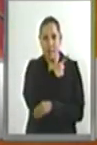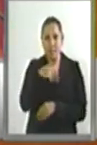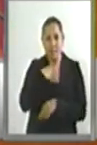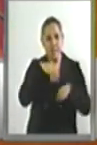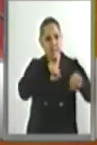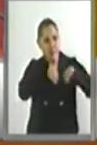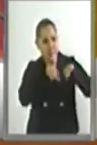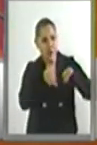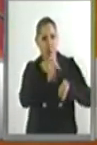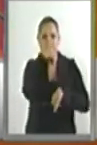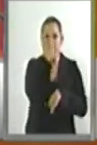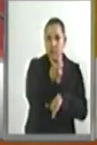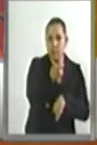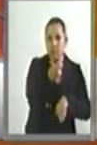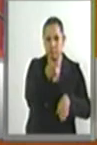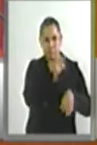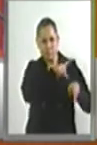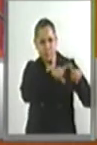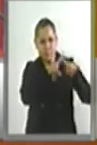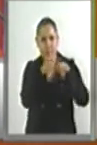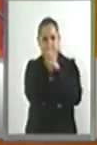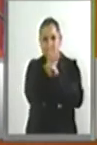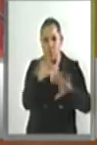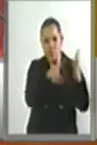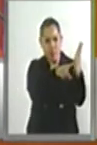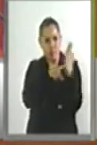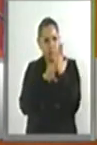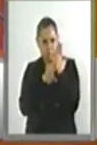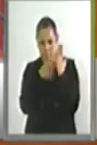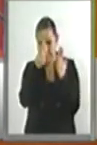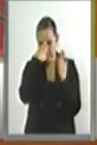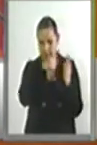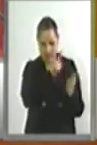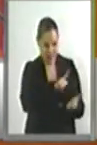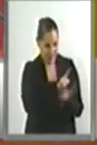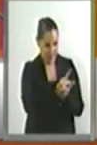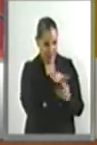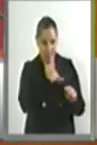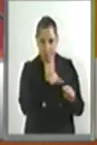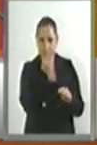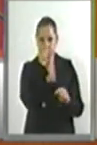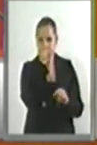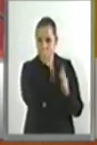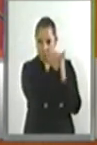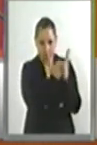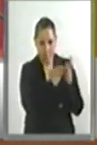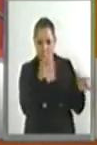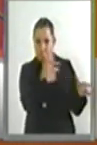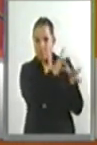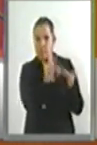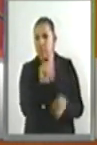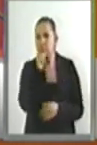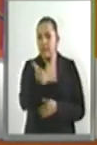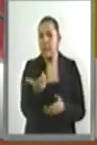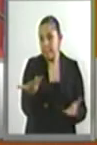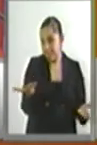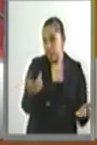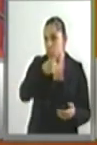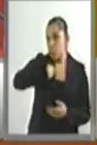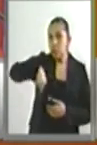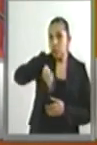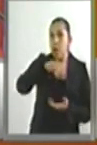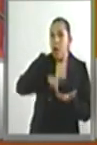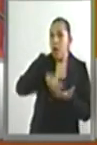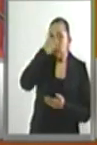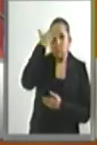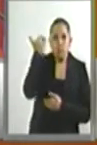establecido en nuestro orden jurídico. Por ejemplo, desconocemos el precio de la tarifa mínima